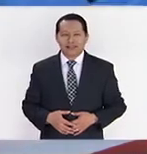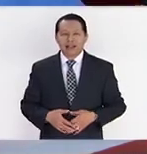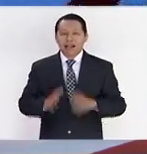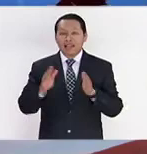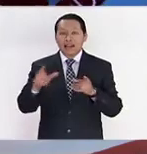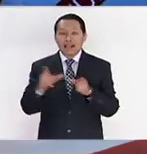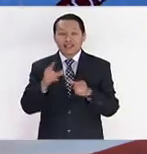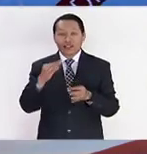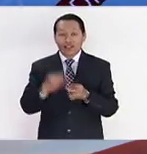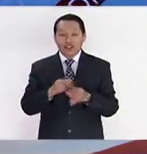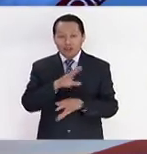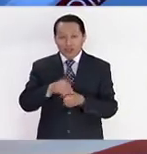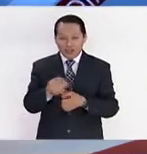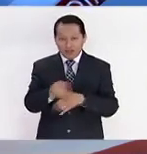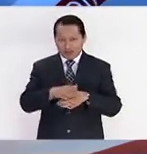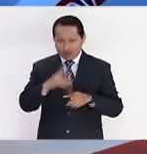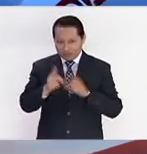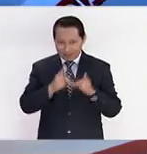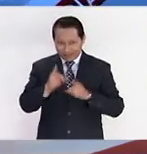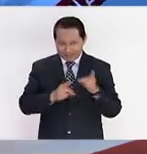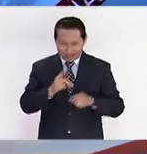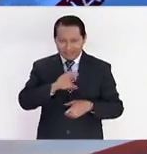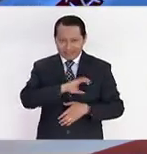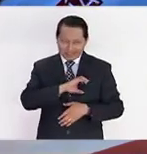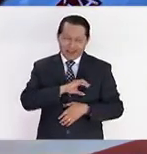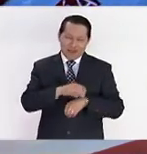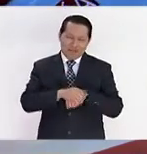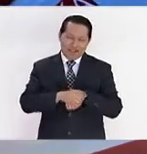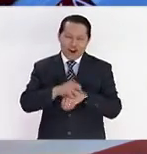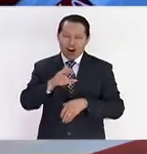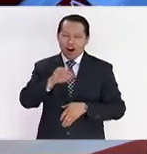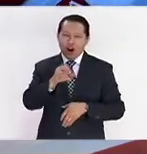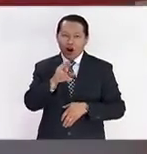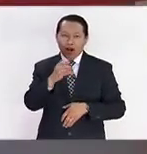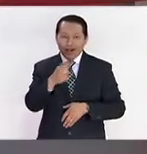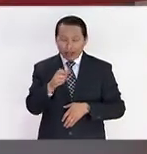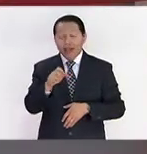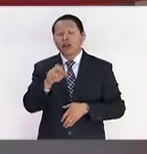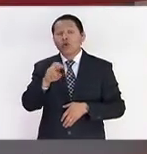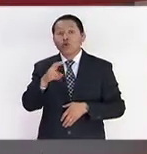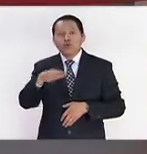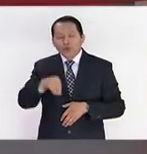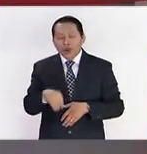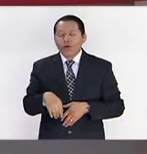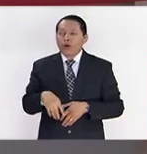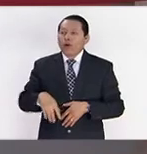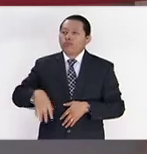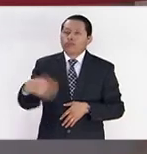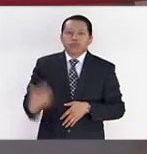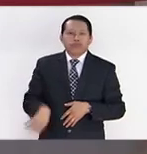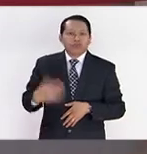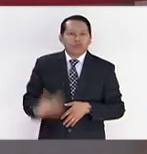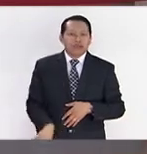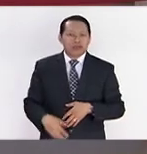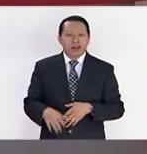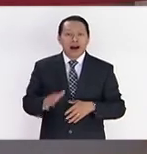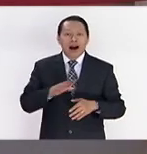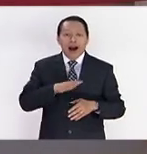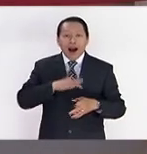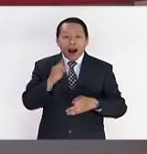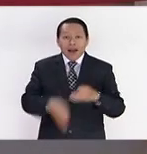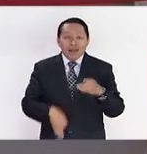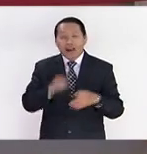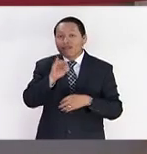Y ya está listo con toda la información de los deportes, mi querido amigo Jorge Rubio. Jorge, qué barbaridad, vaya final que vamos a poder